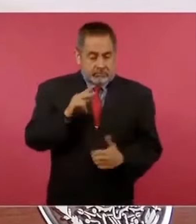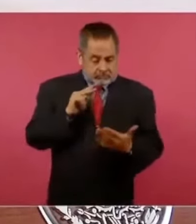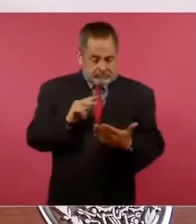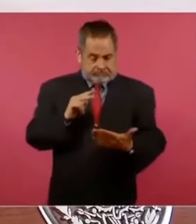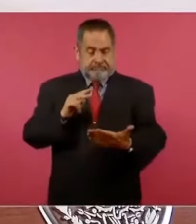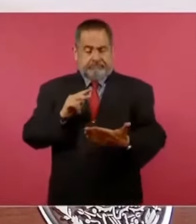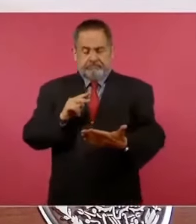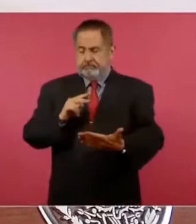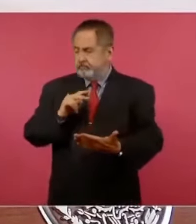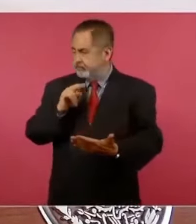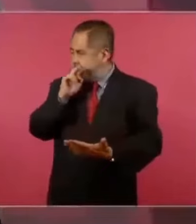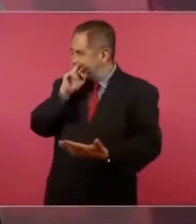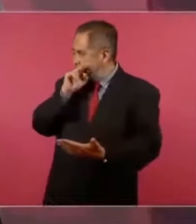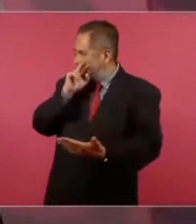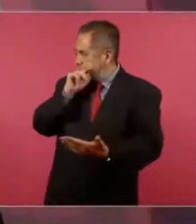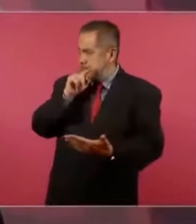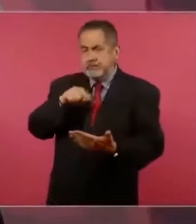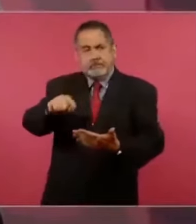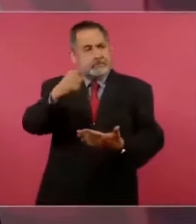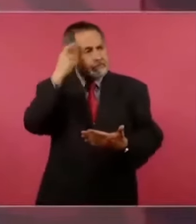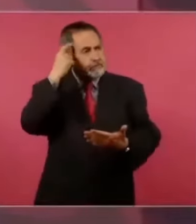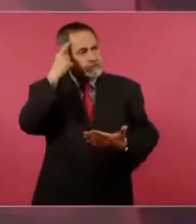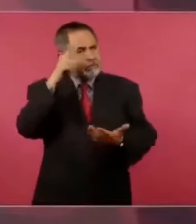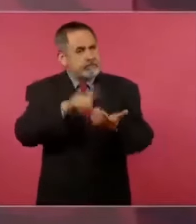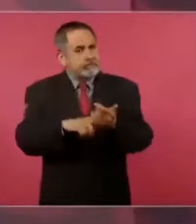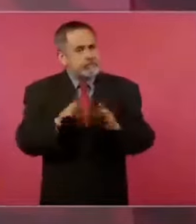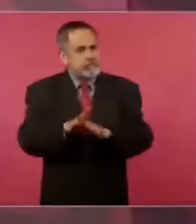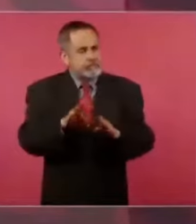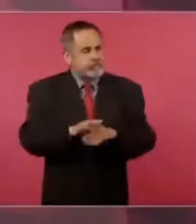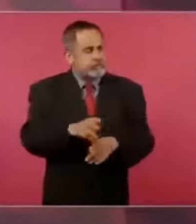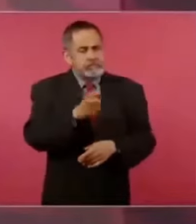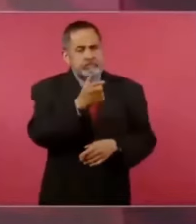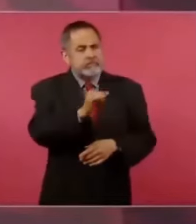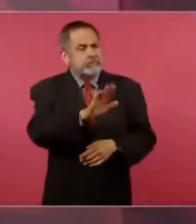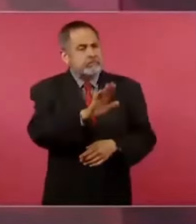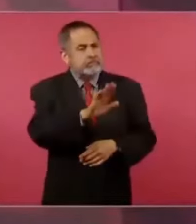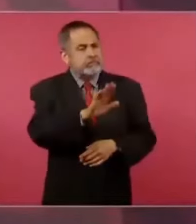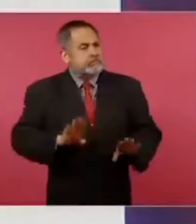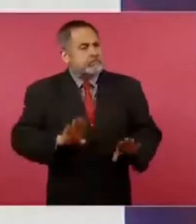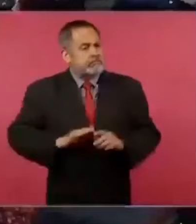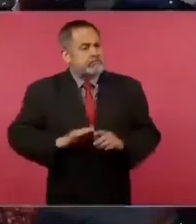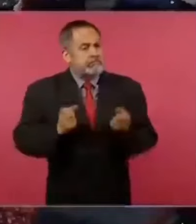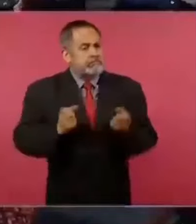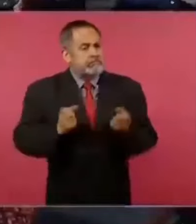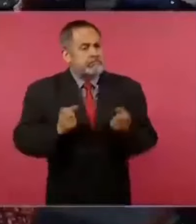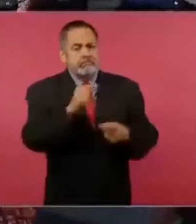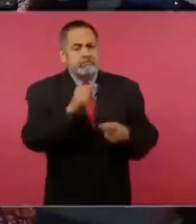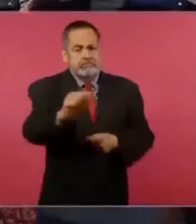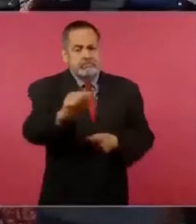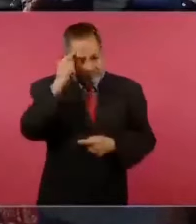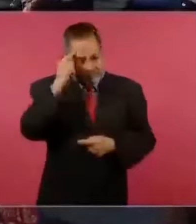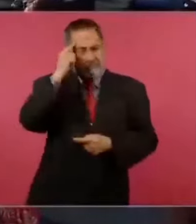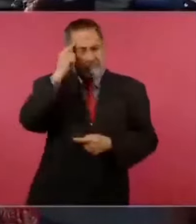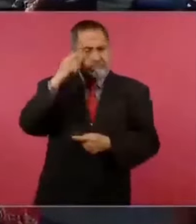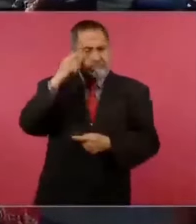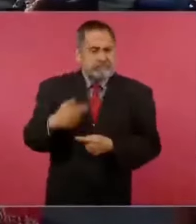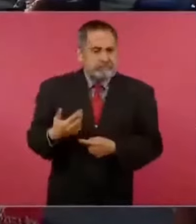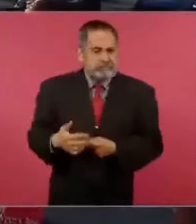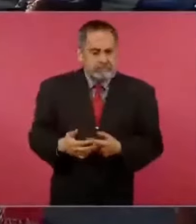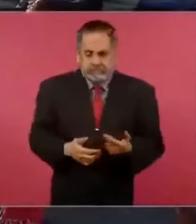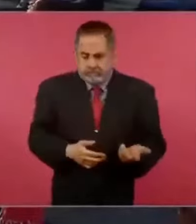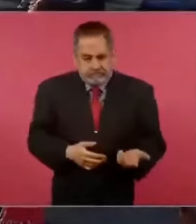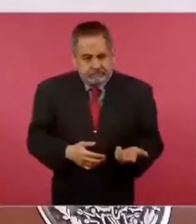actitudes de gente que tiene una